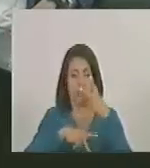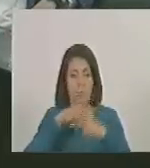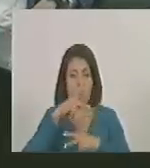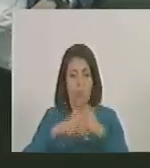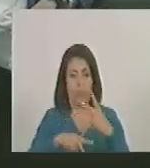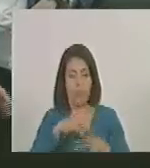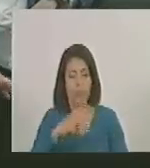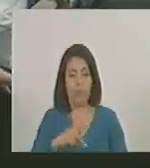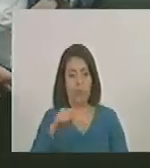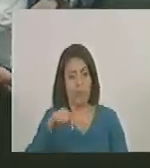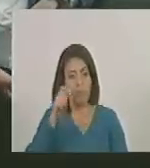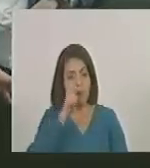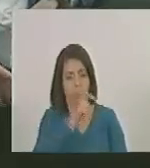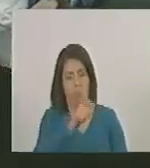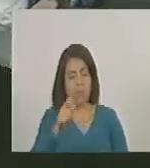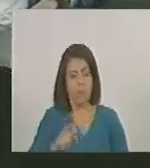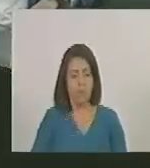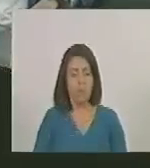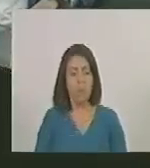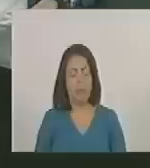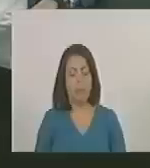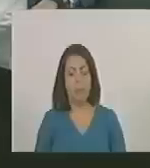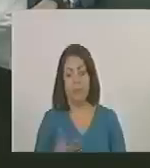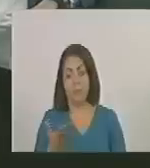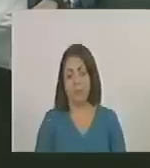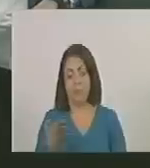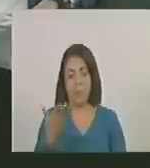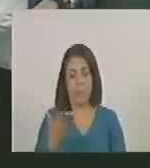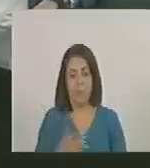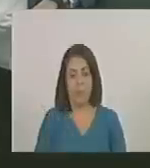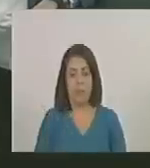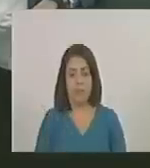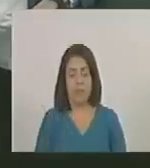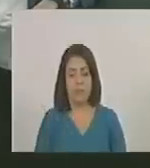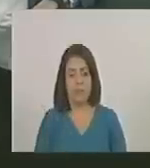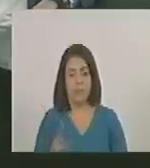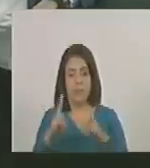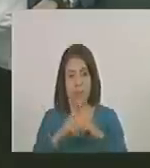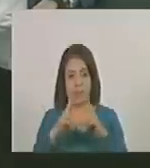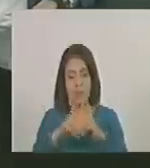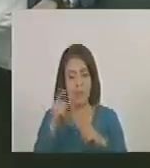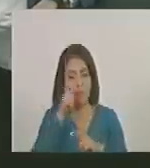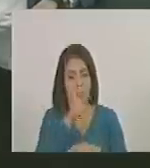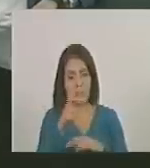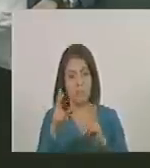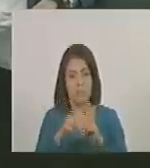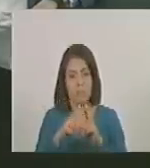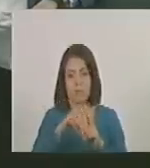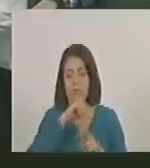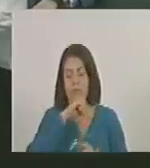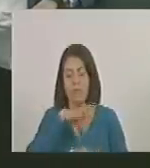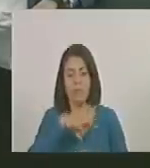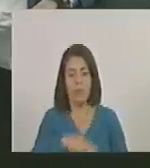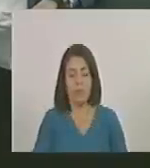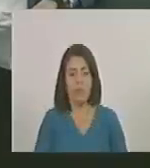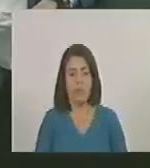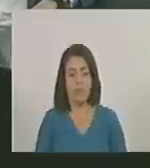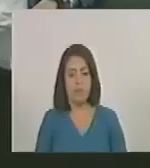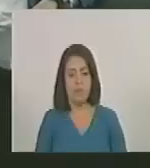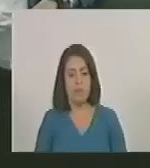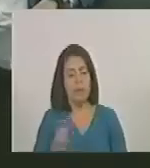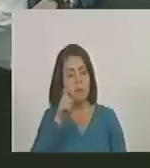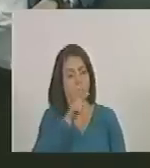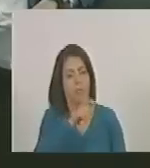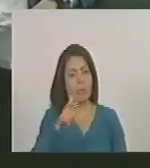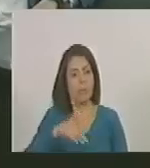política de este pueblo. Eso es fundamental. Conocer pueblo que conozca la historia,